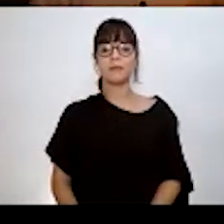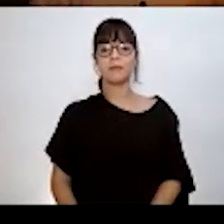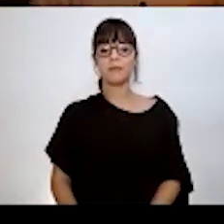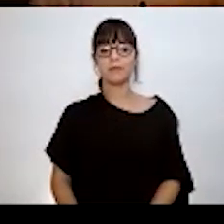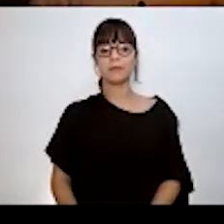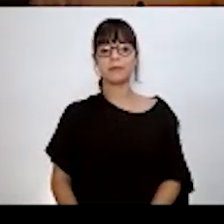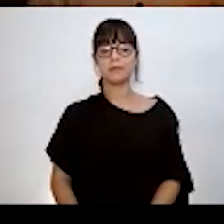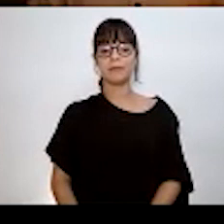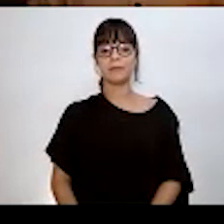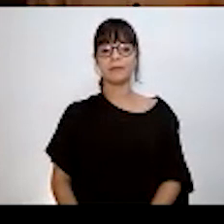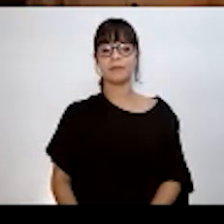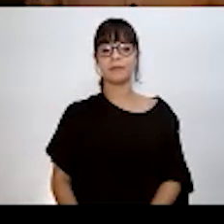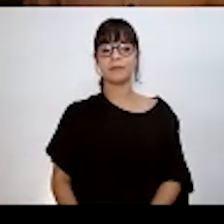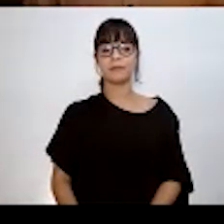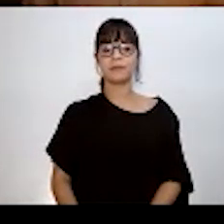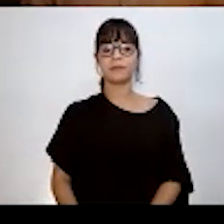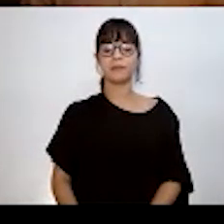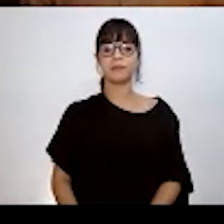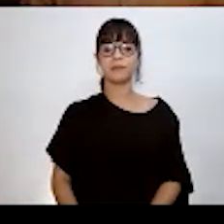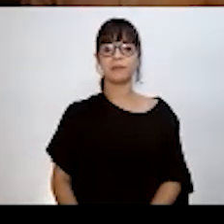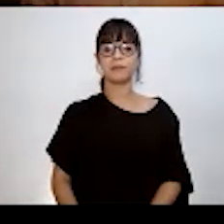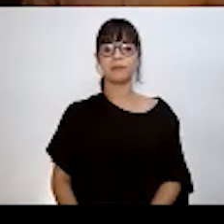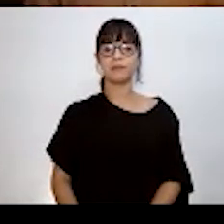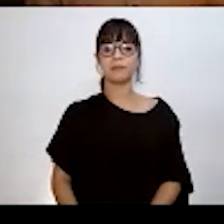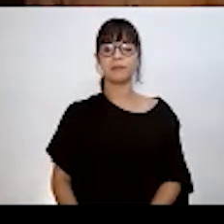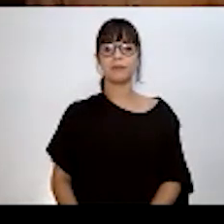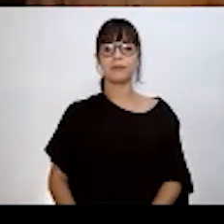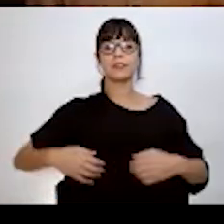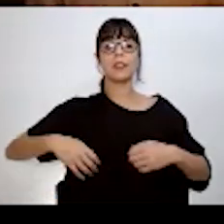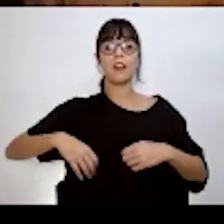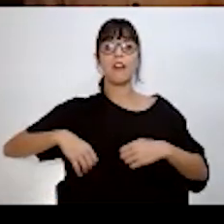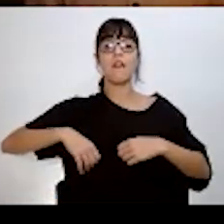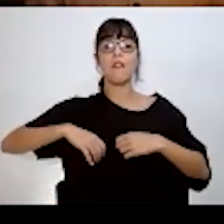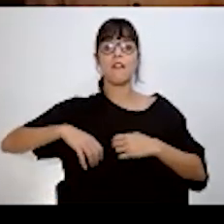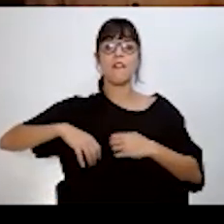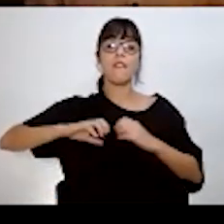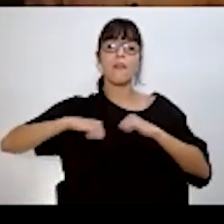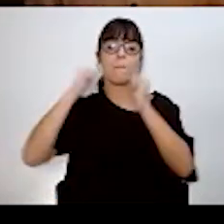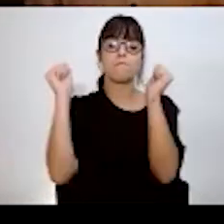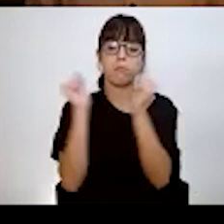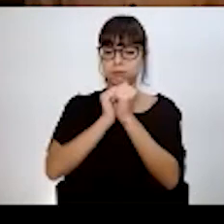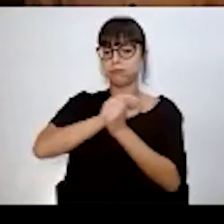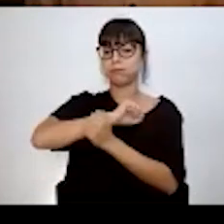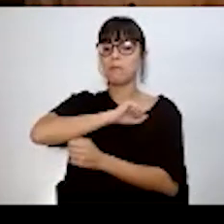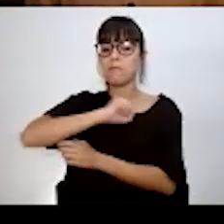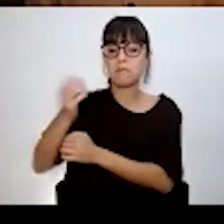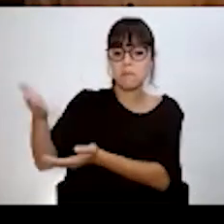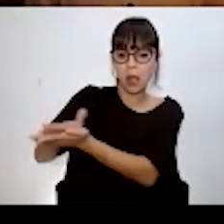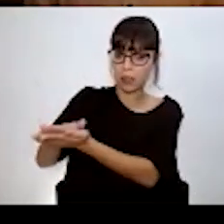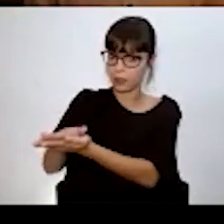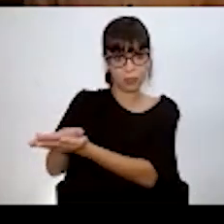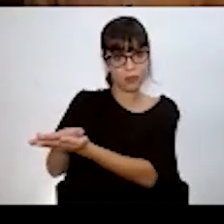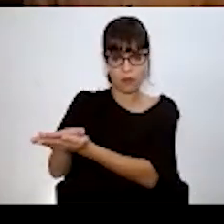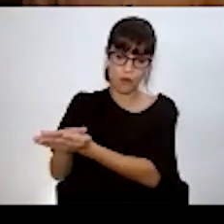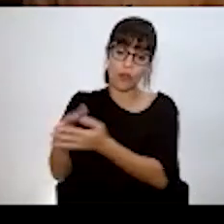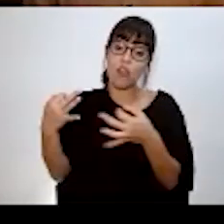¿Qué sucede? Que esa violencia por lo general es una violencia no letal, pero hay momentos en los que esta